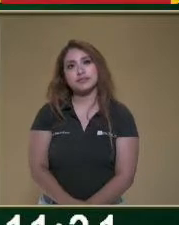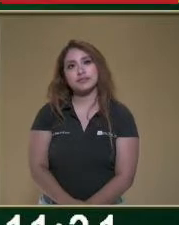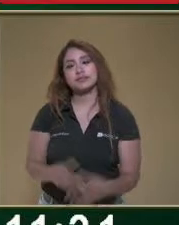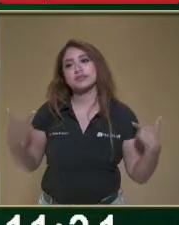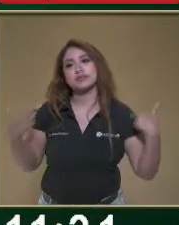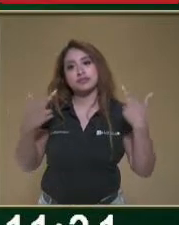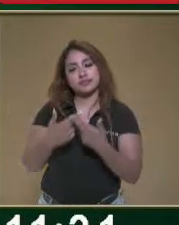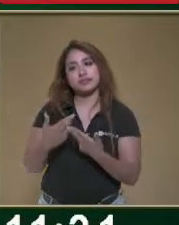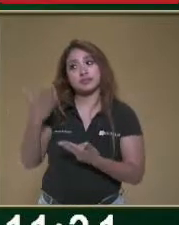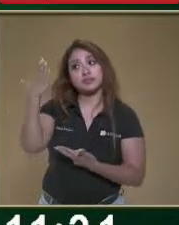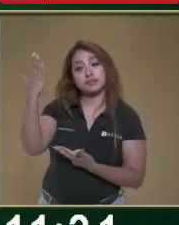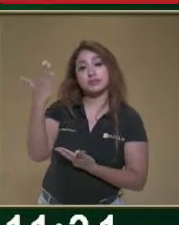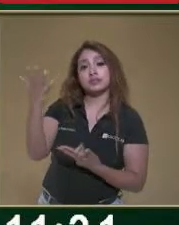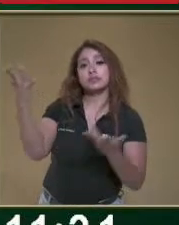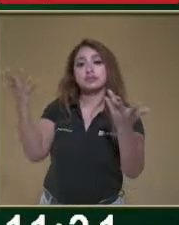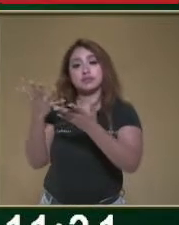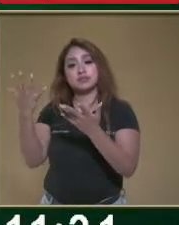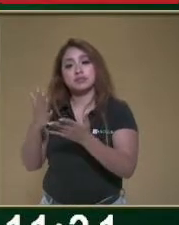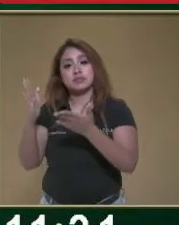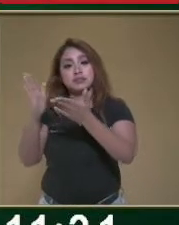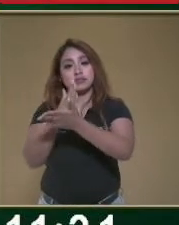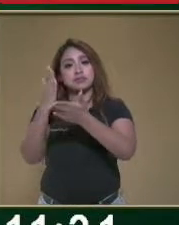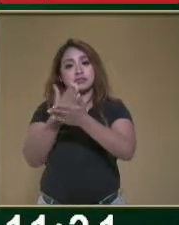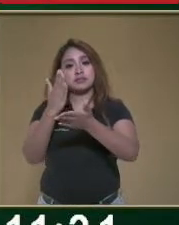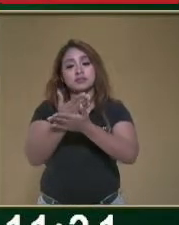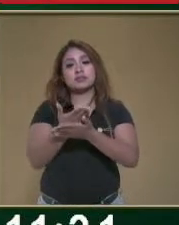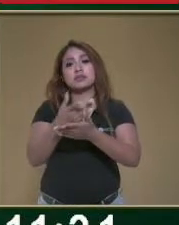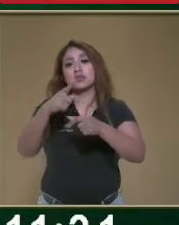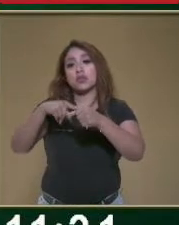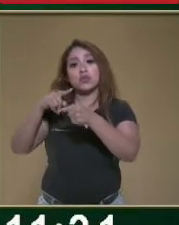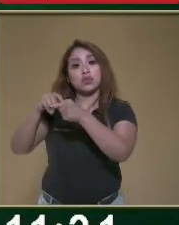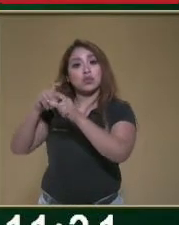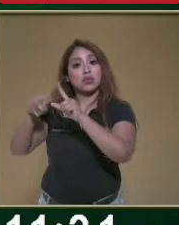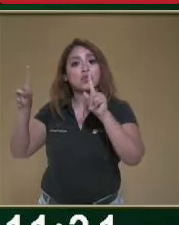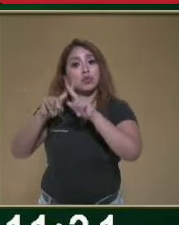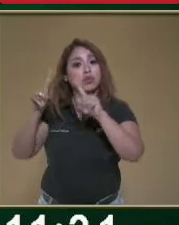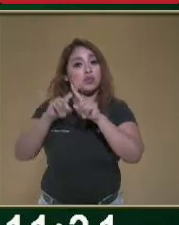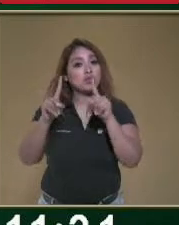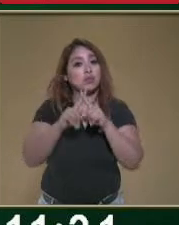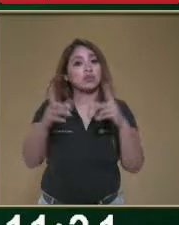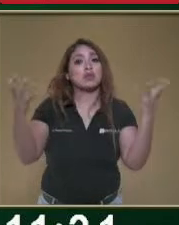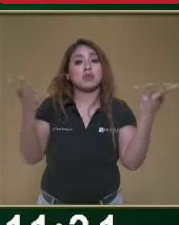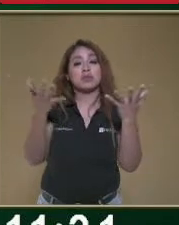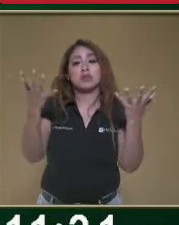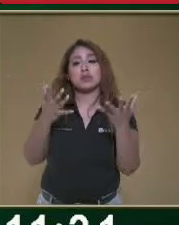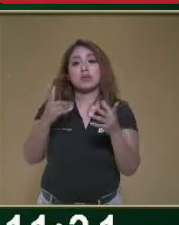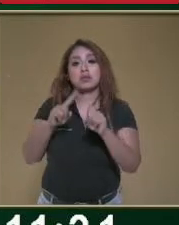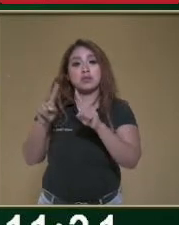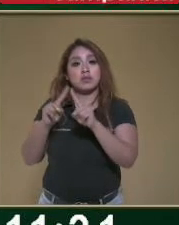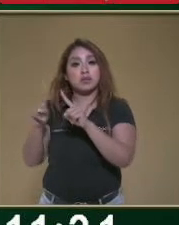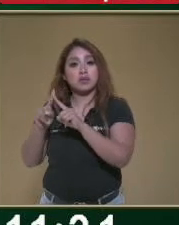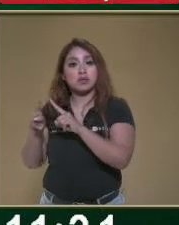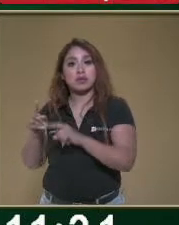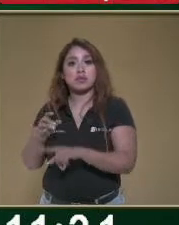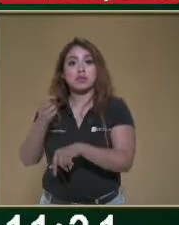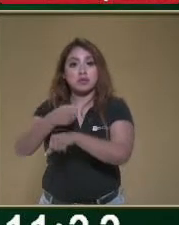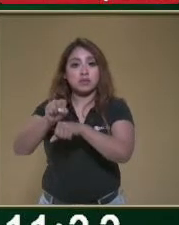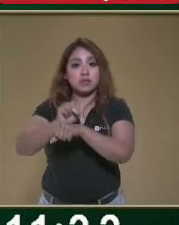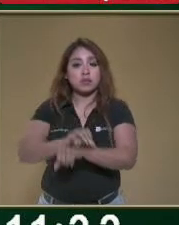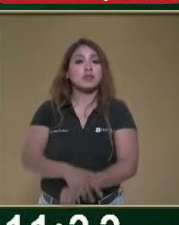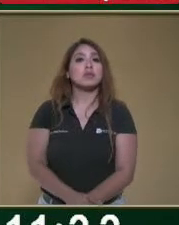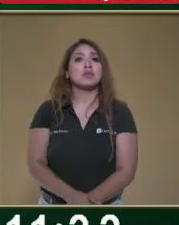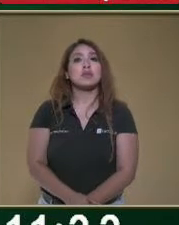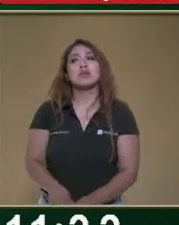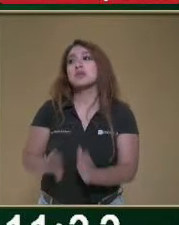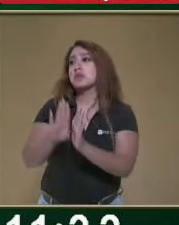maestra les pide hacer un semanario de colores diferentes para diferenciar las semanas. Entonces, ay, por ejemplo,